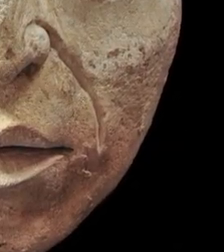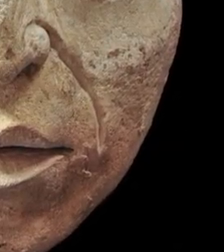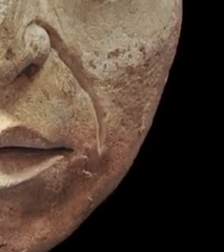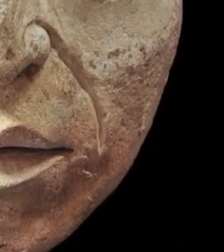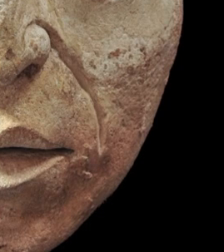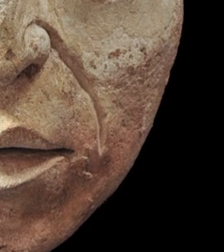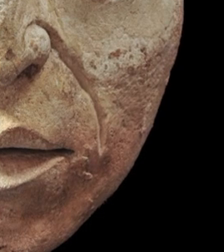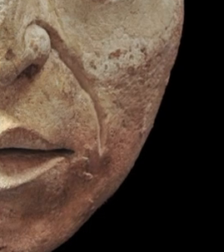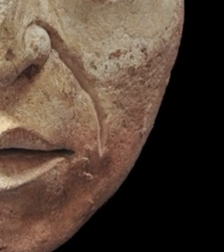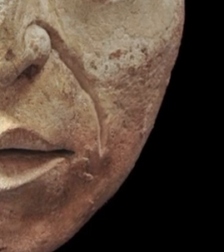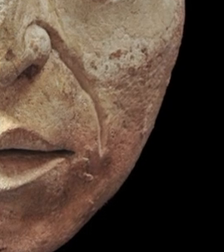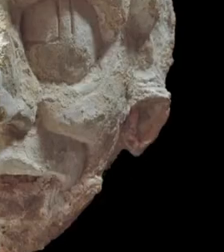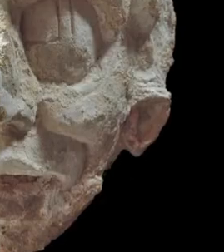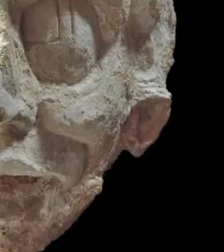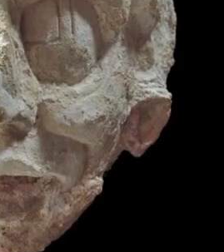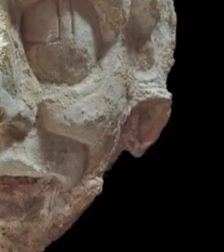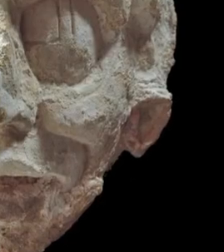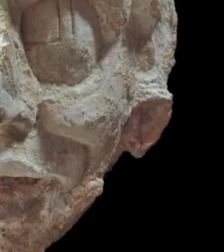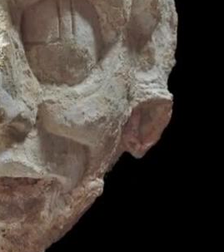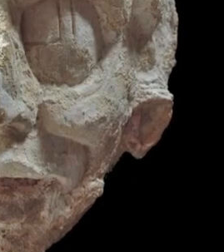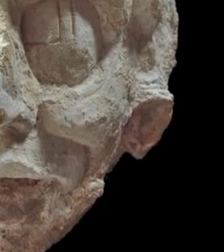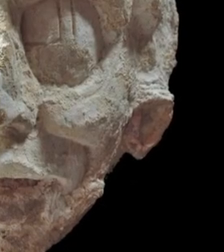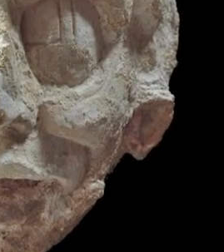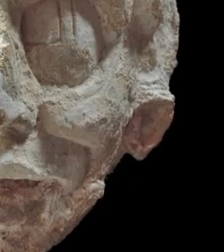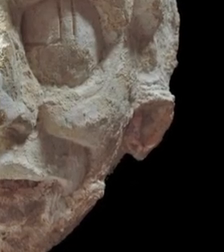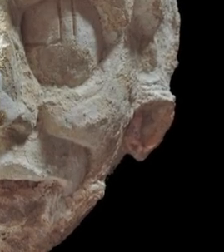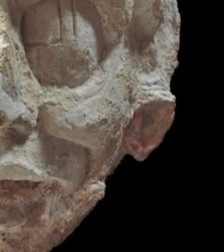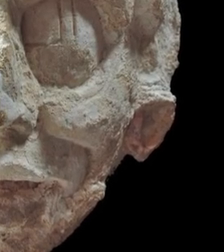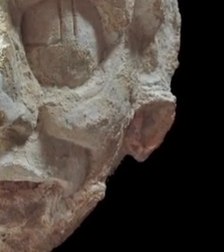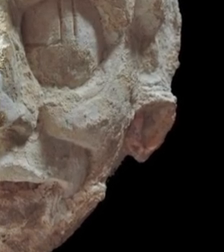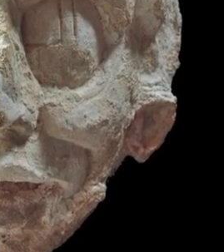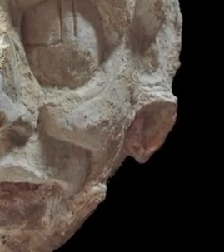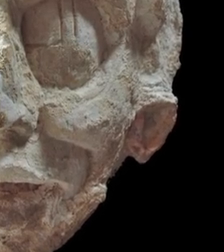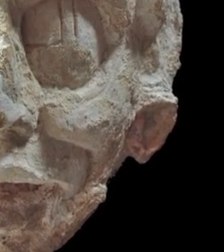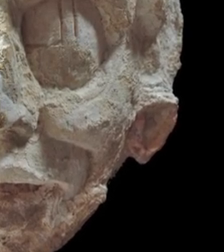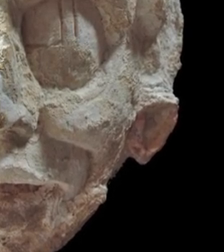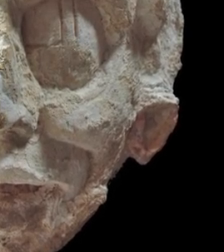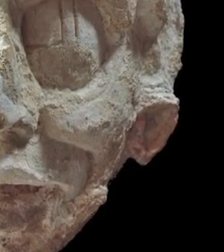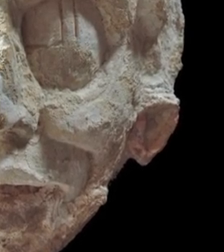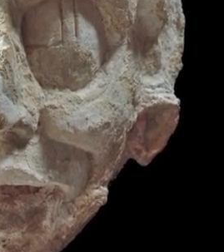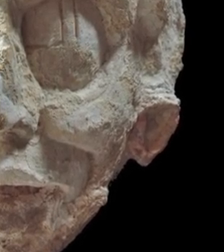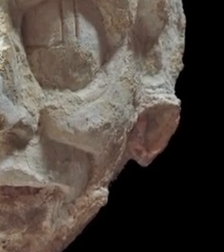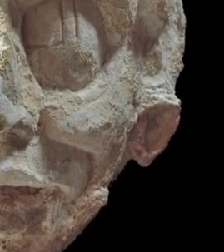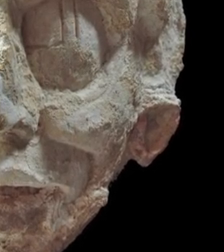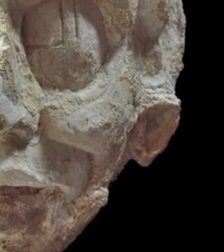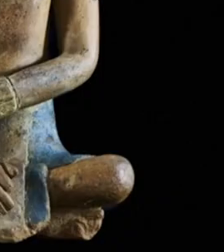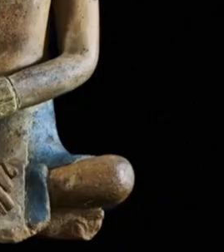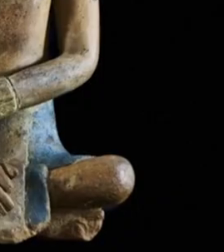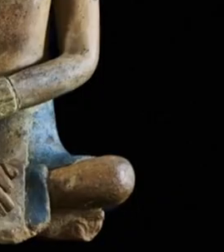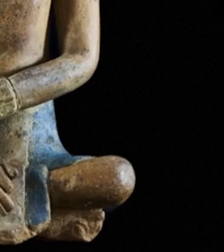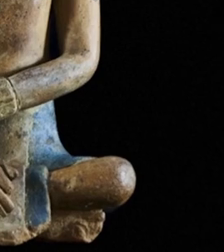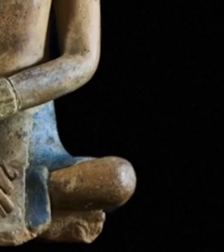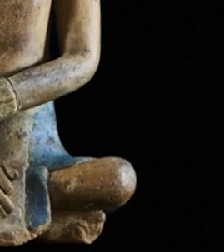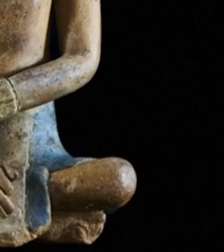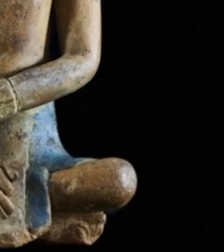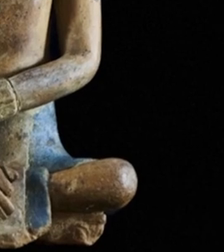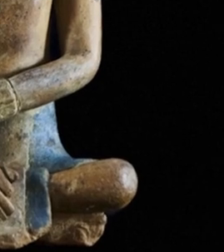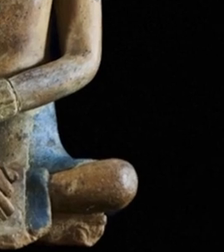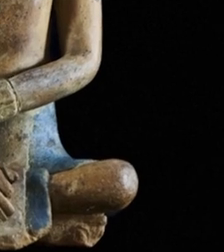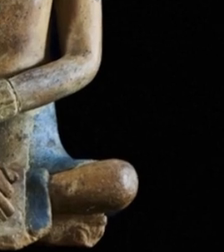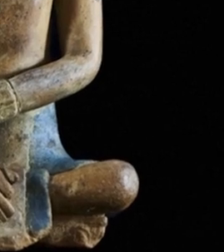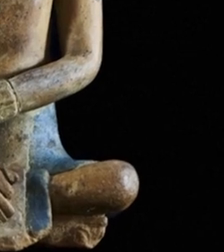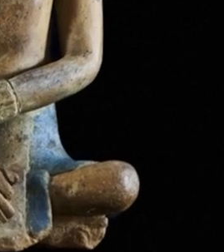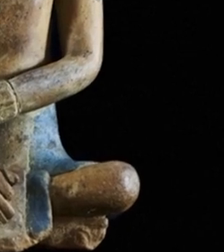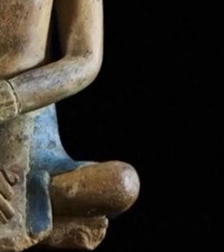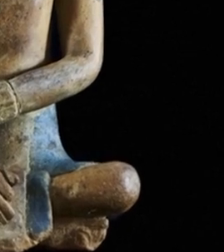a poder apreciarse las réplicas de la tumba de Pakal y de la Reina Roja,